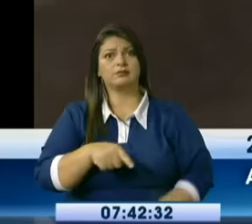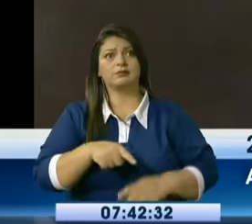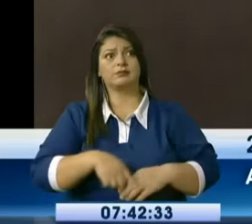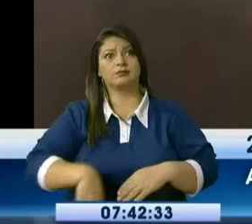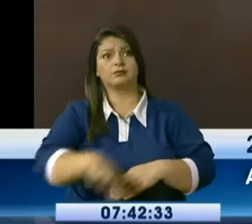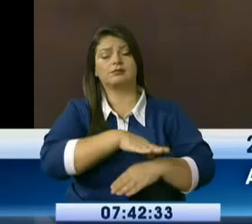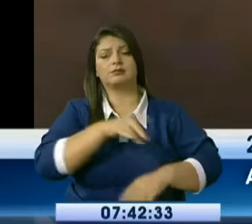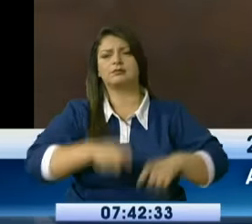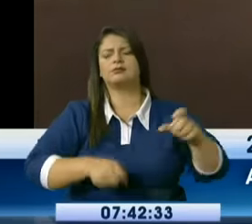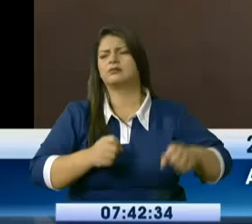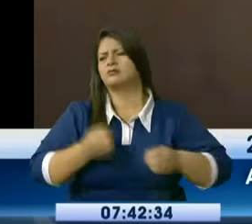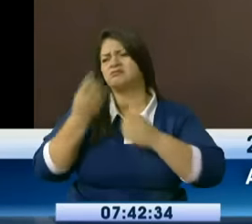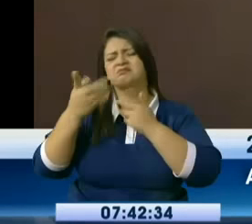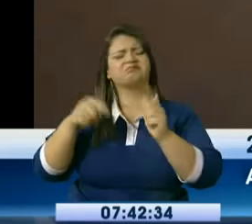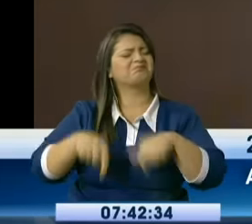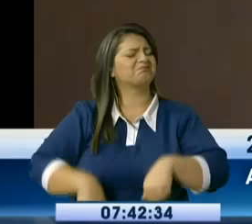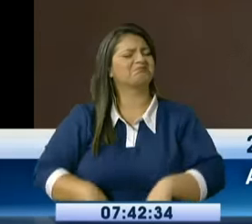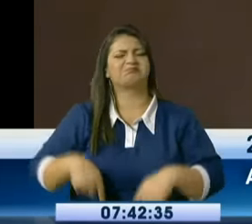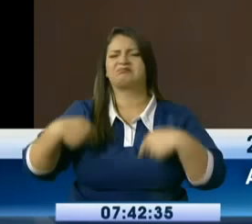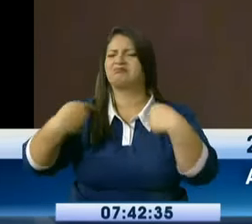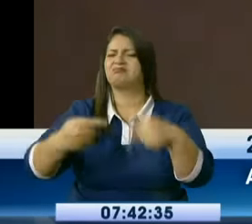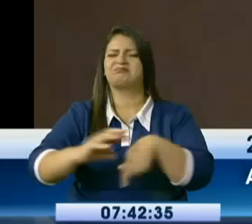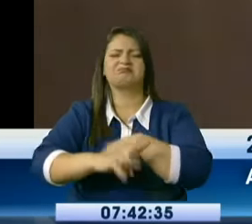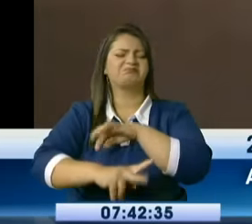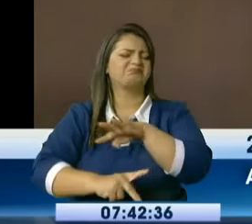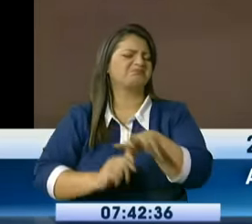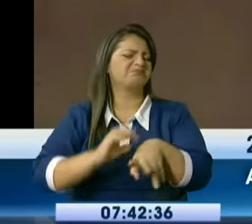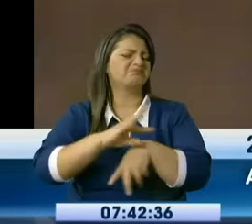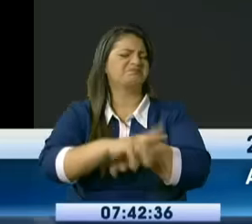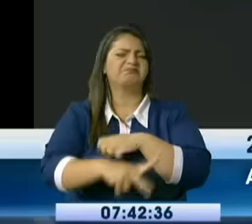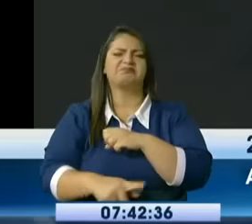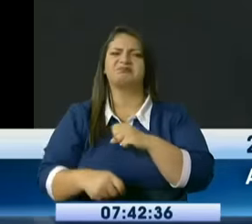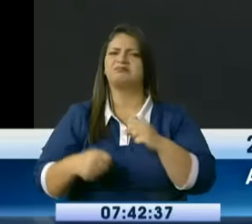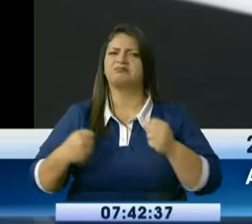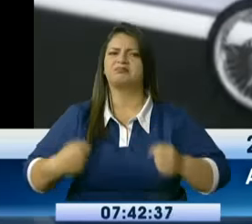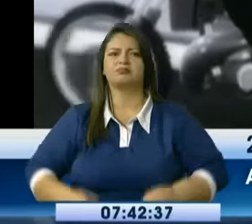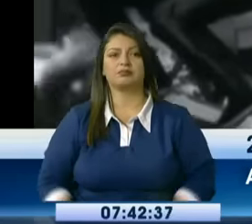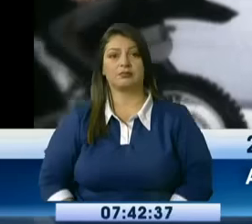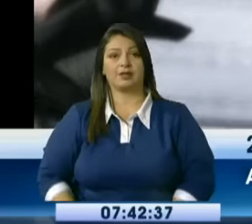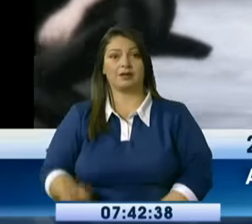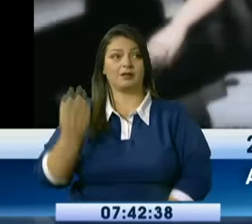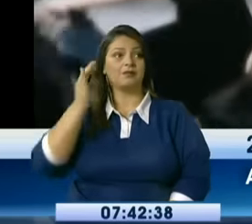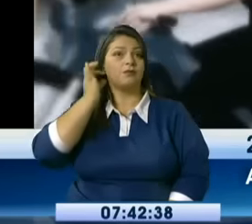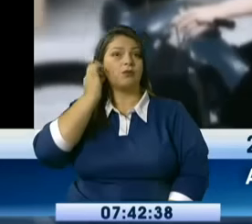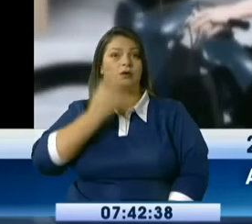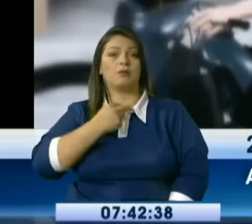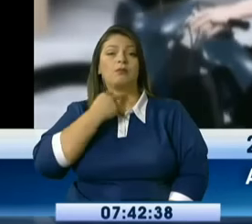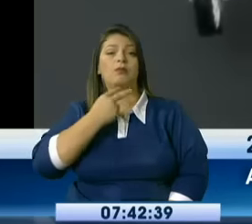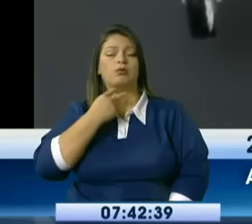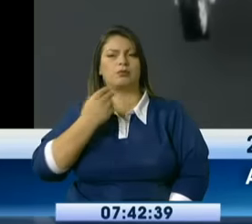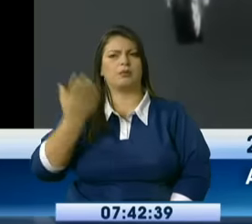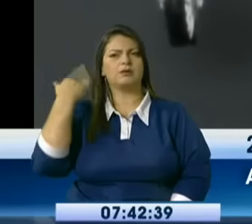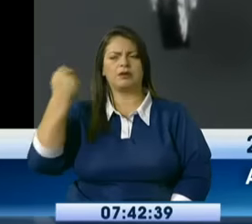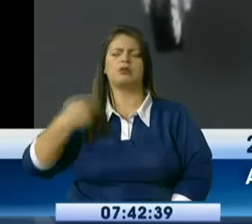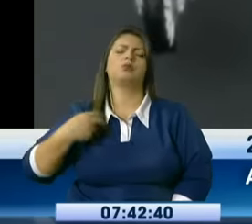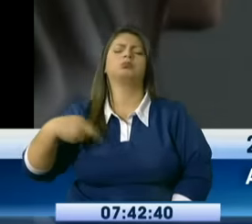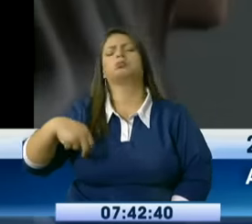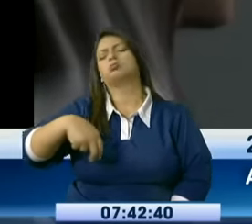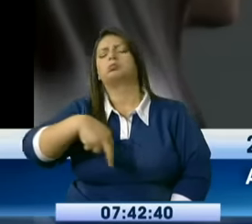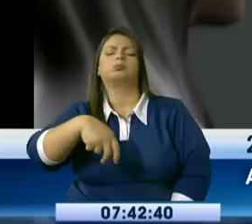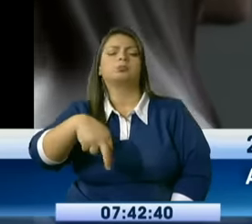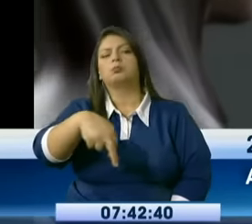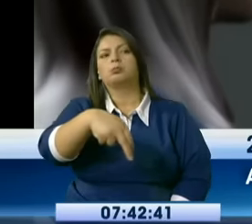de la delincuencia bajo esta misma modalidad. Venía yo caminando, la moto pasa, regresa, me